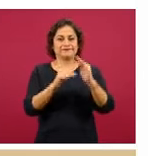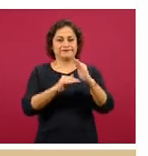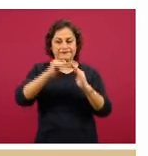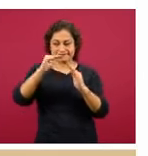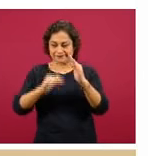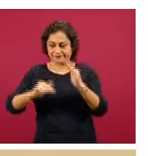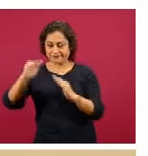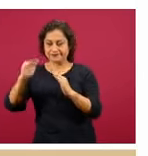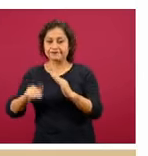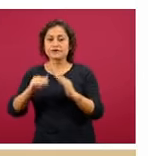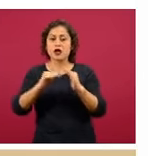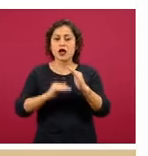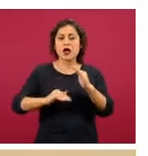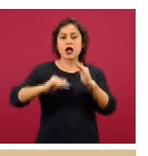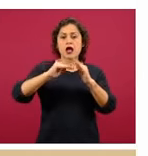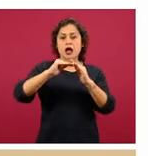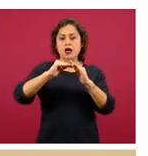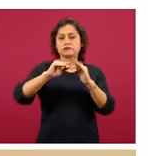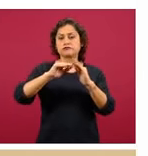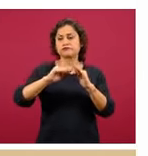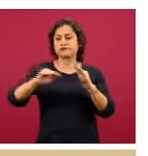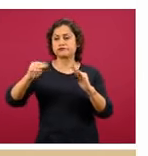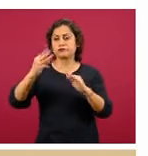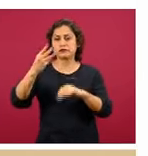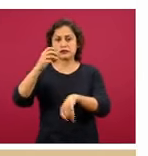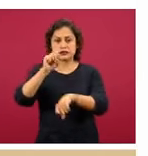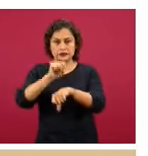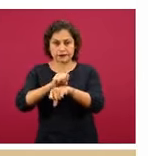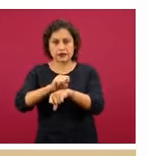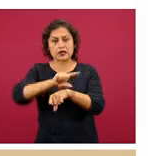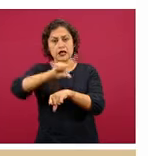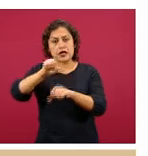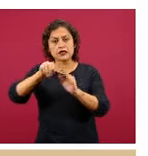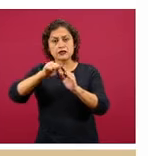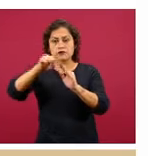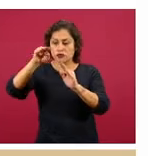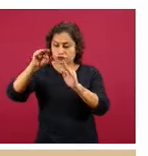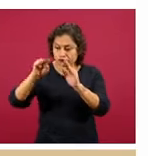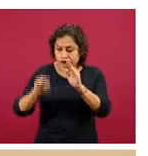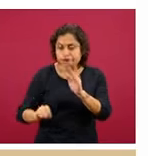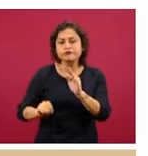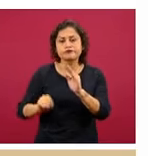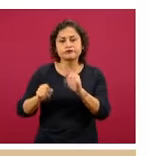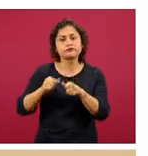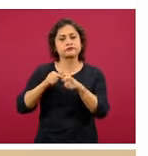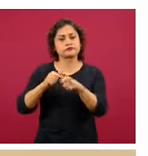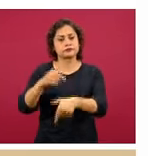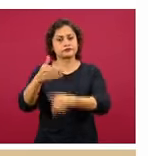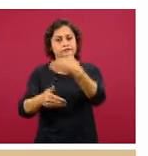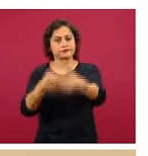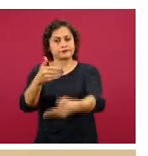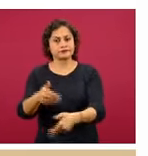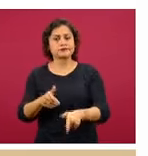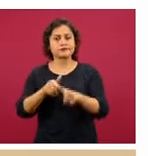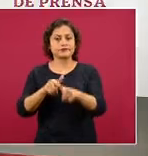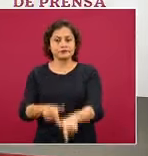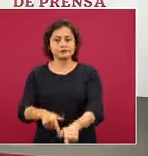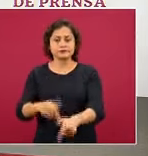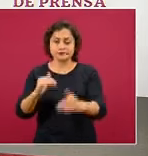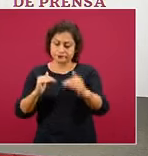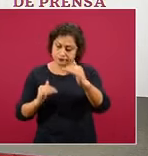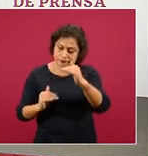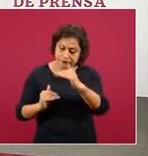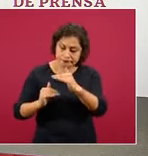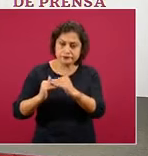tal vez una pequeña meseta de 3 semanas, pero a partir de ahí con un descenso prácticamente continuo y ya muy cercano a los